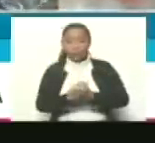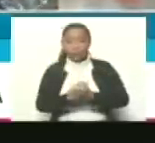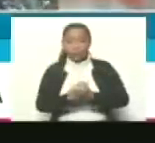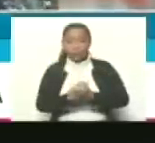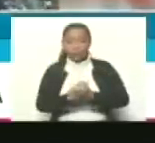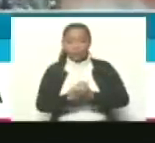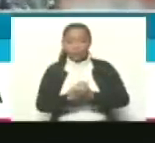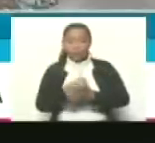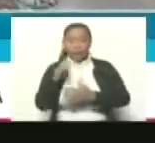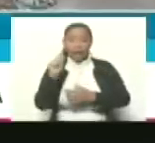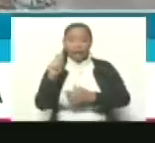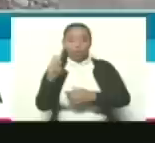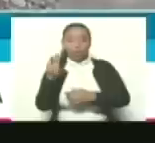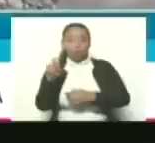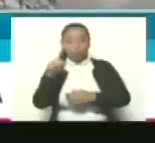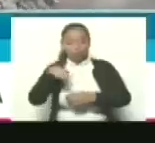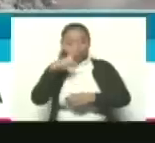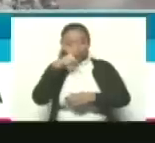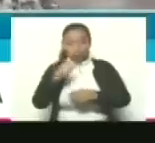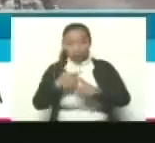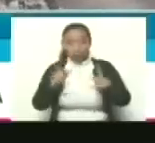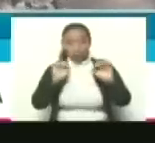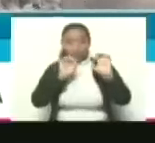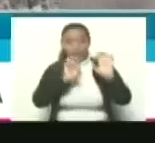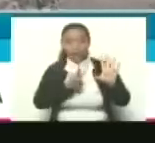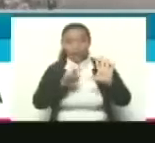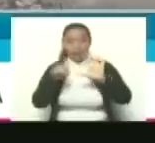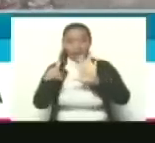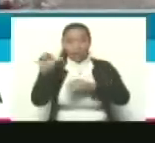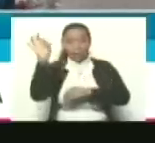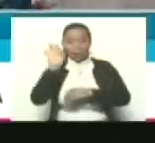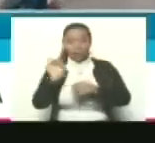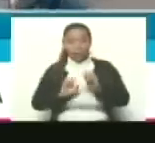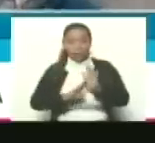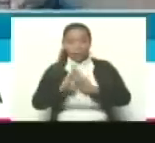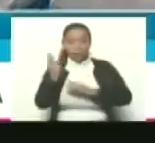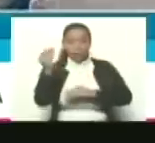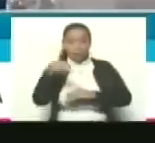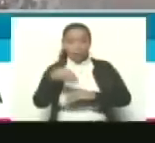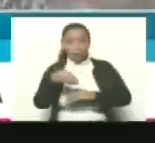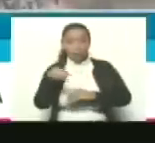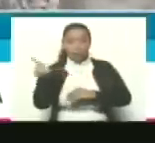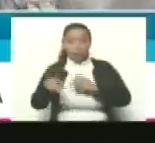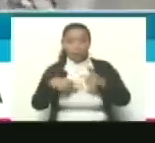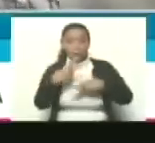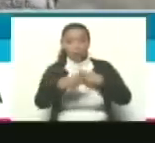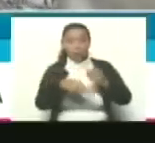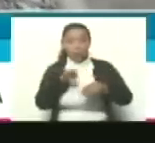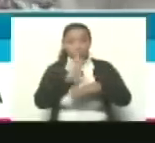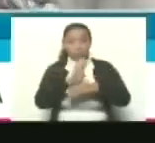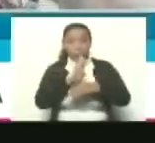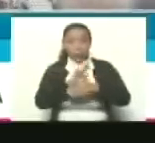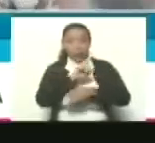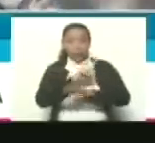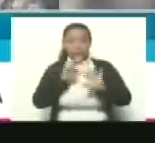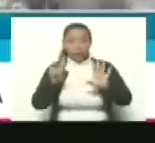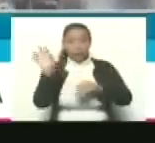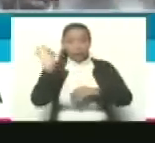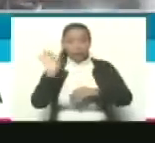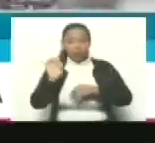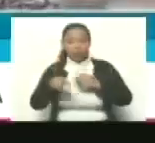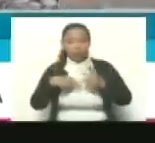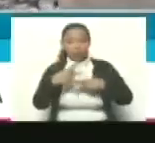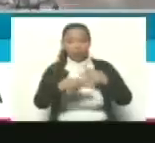ha crecido el año pasado, este año un 76%, lo que es la producción de conserva, y un 17% de la